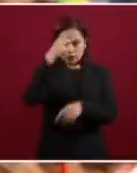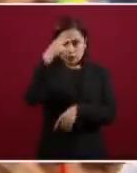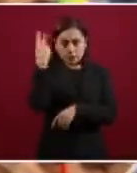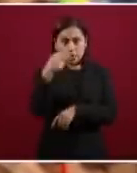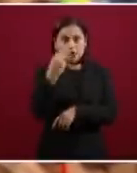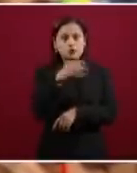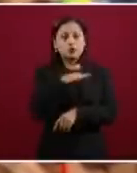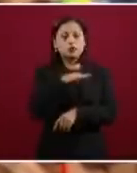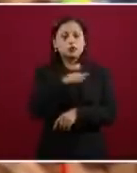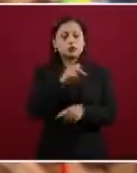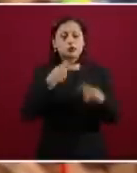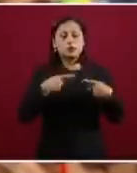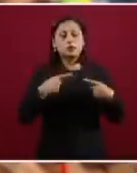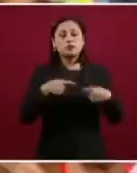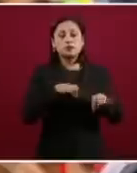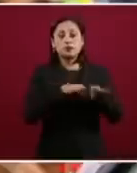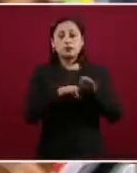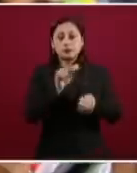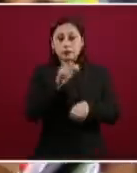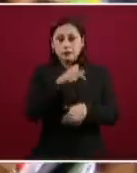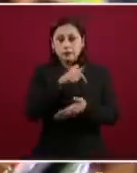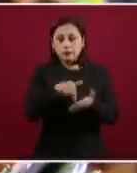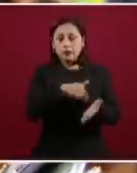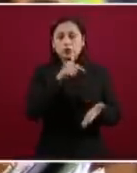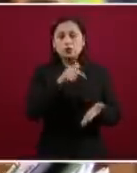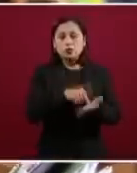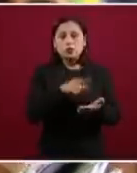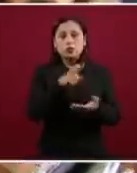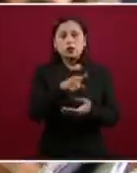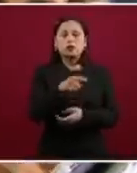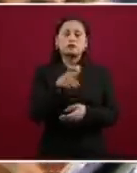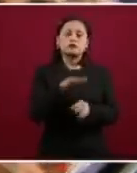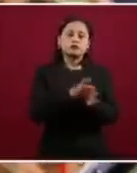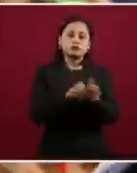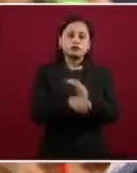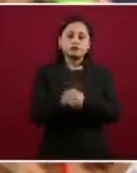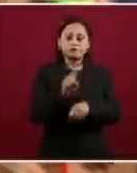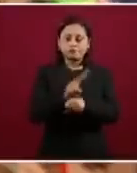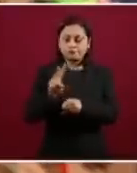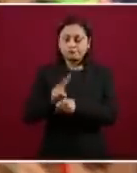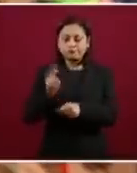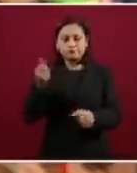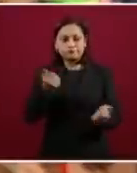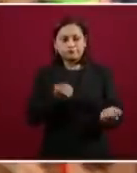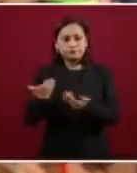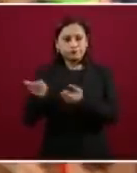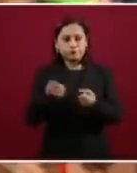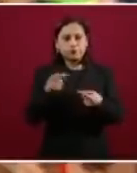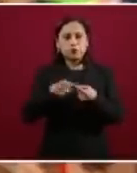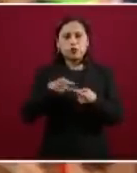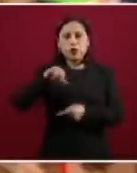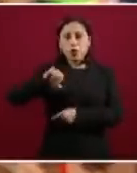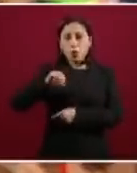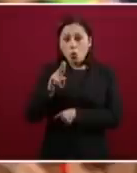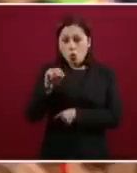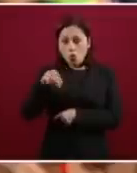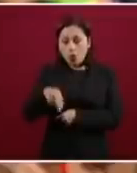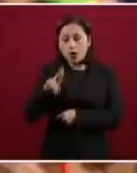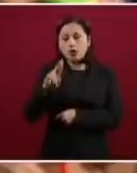funcionarios, particularmente de la Administración General de Aduanas. Se señala el nombre de Juan Ramón Alcalá